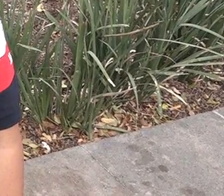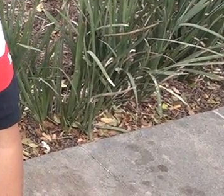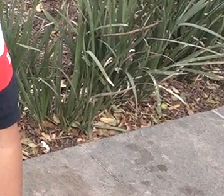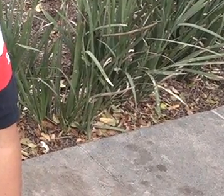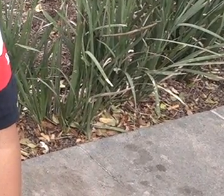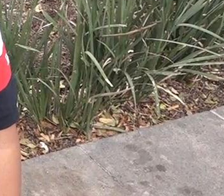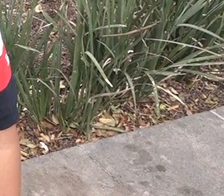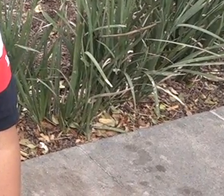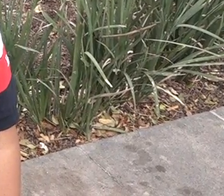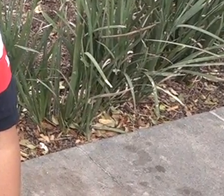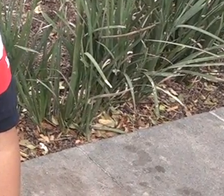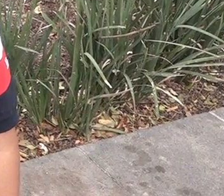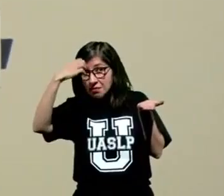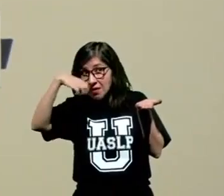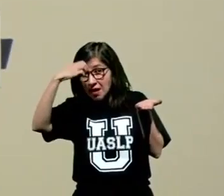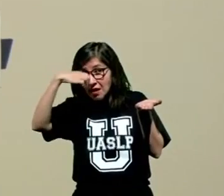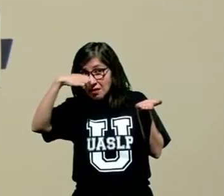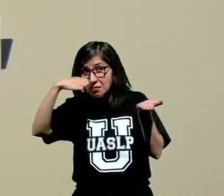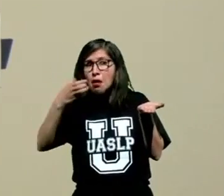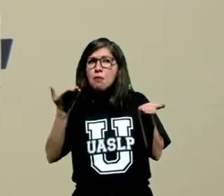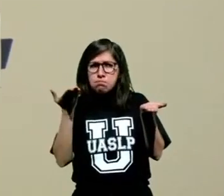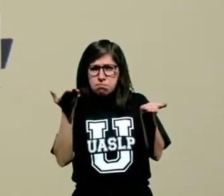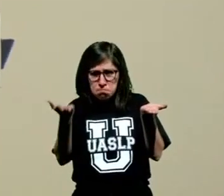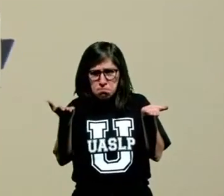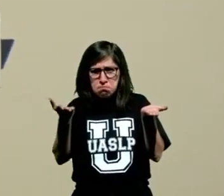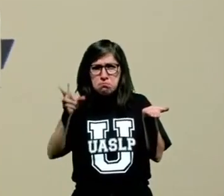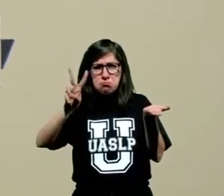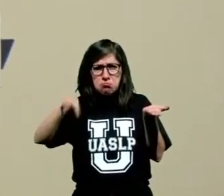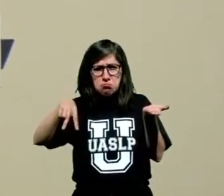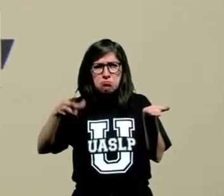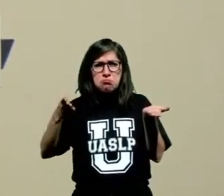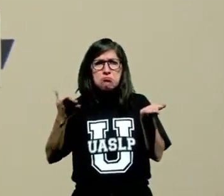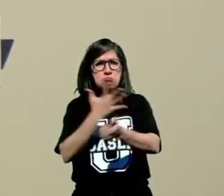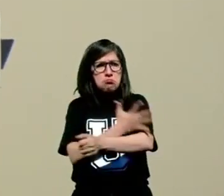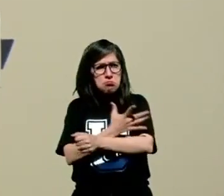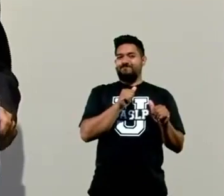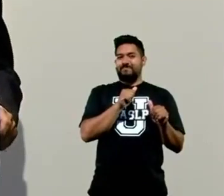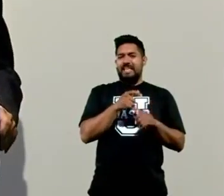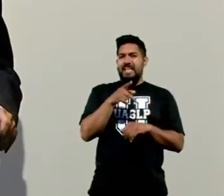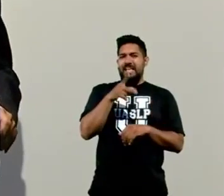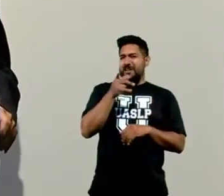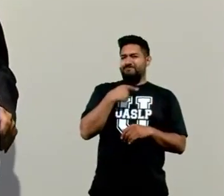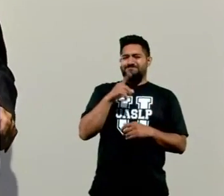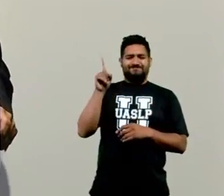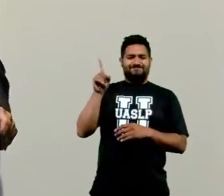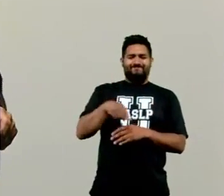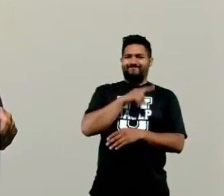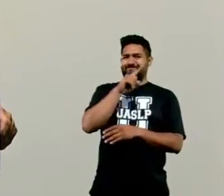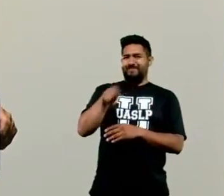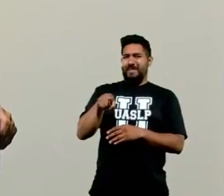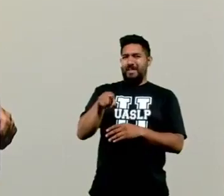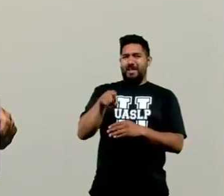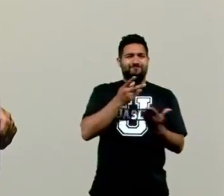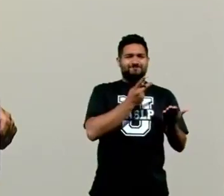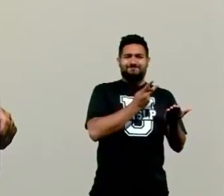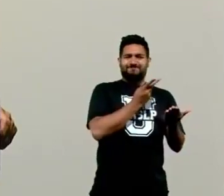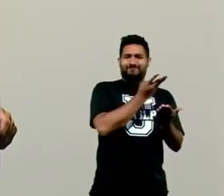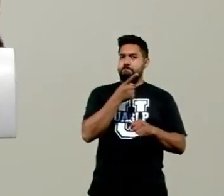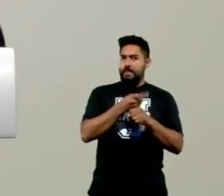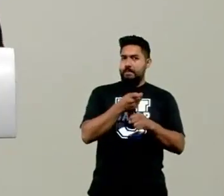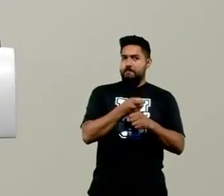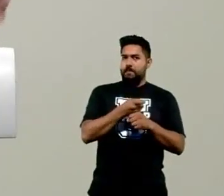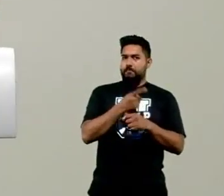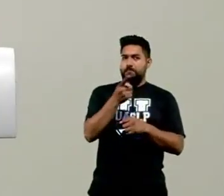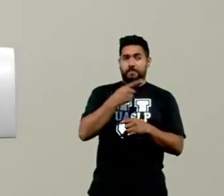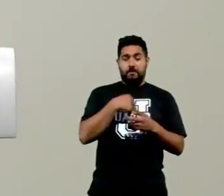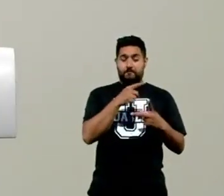una propuesta decorosa de parte de ninguno. Pese a que no vieron el debate, muchos de los entrevistados consideran que realizarlos es una buena actividad para conocer el perfil de